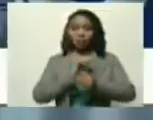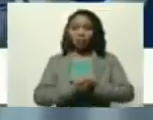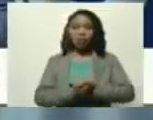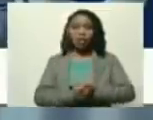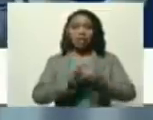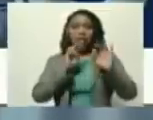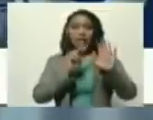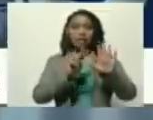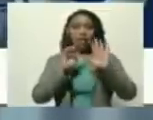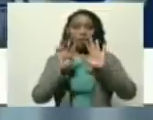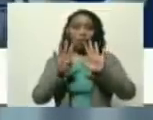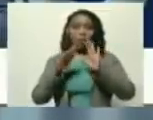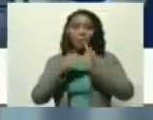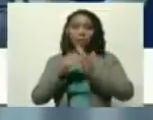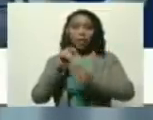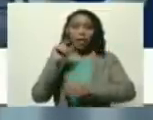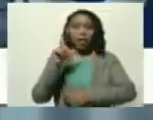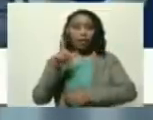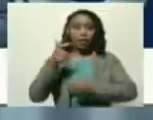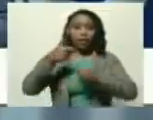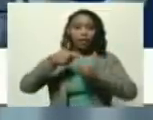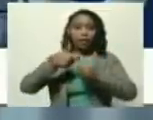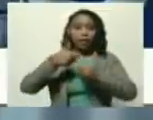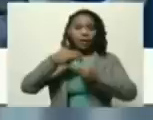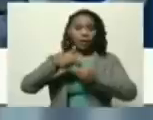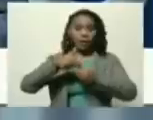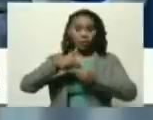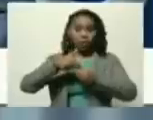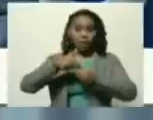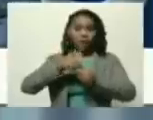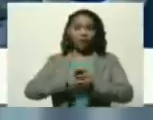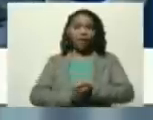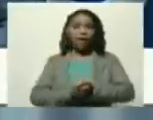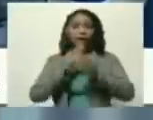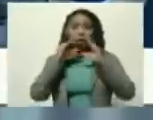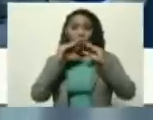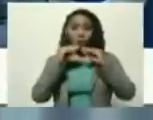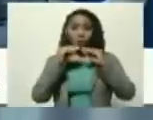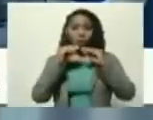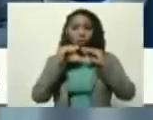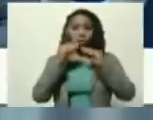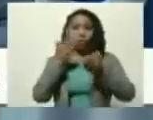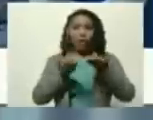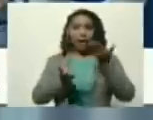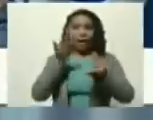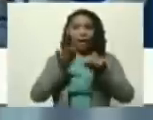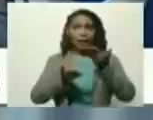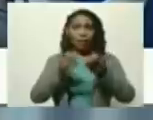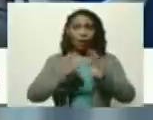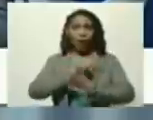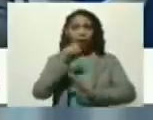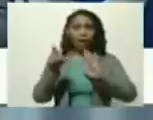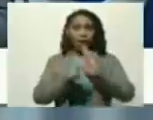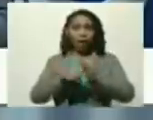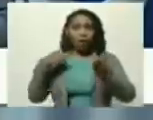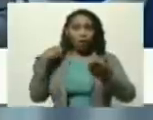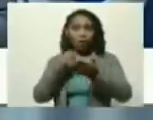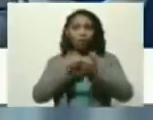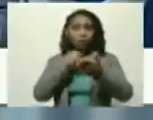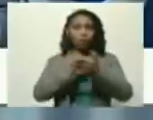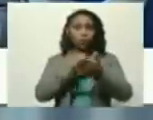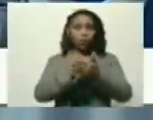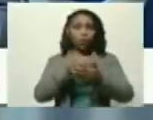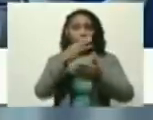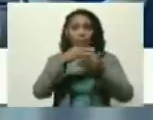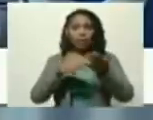79.300 litros de combustible. Estamos hablando de un balance general de la lucha contra el tráfico de material